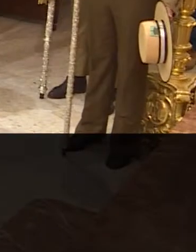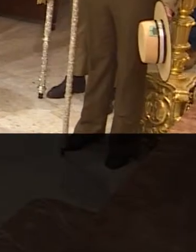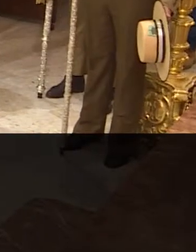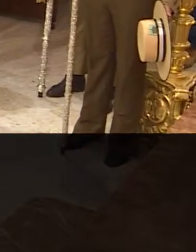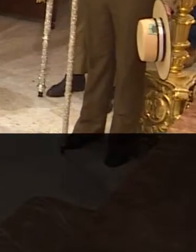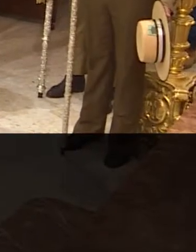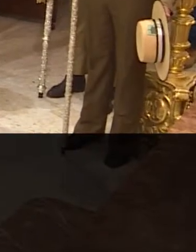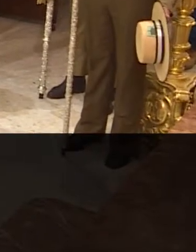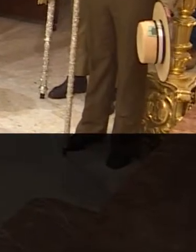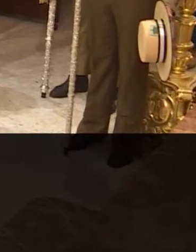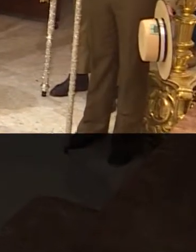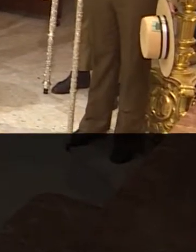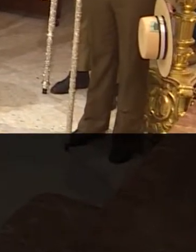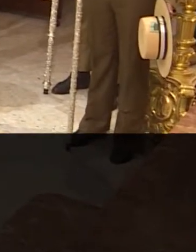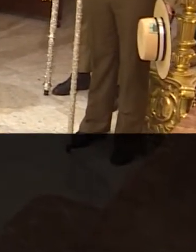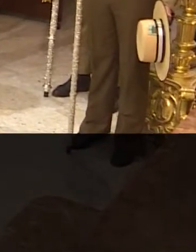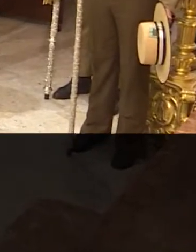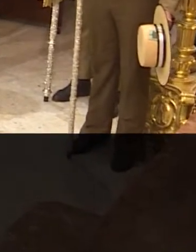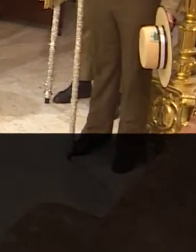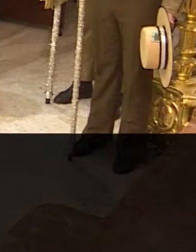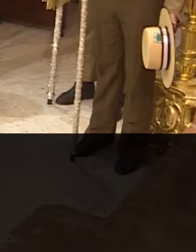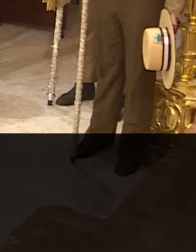de media mañana